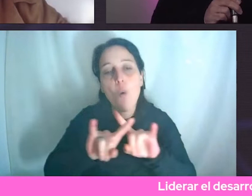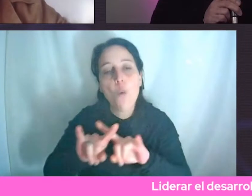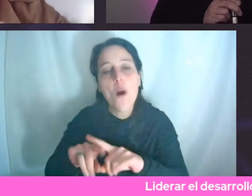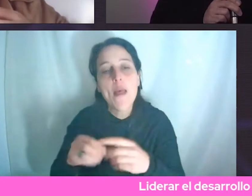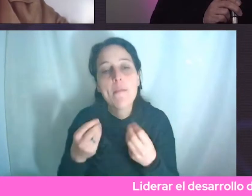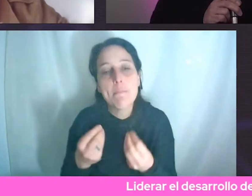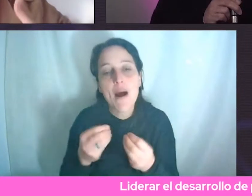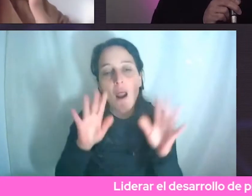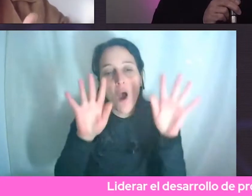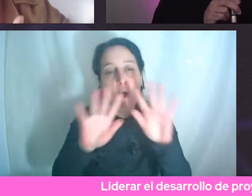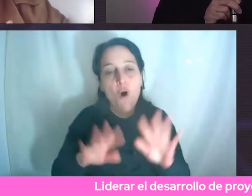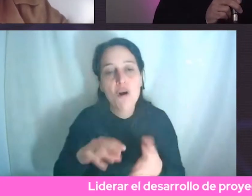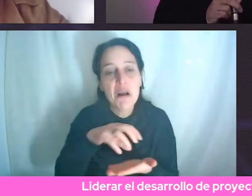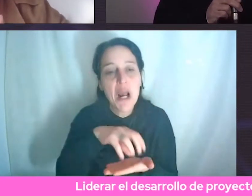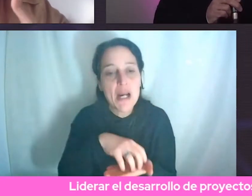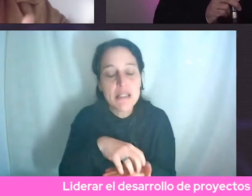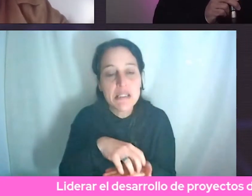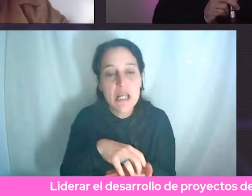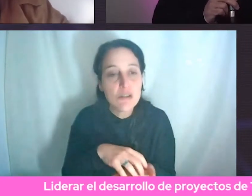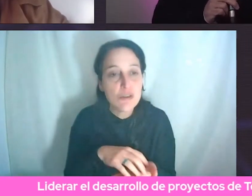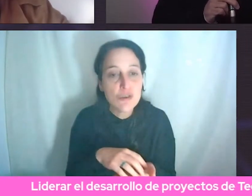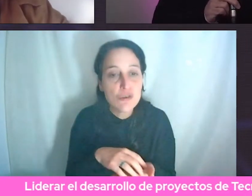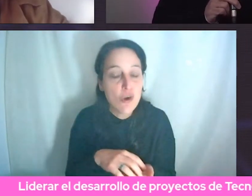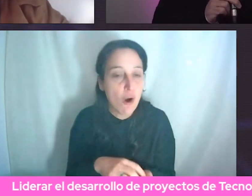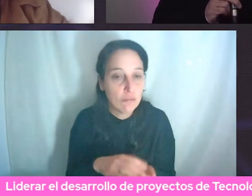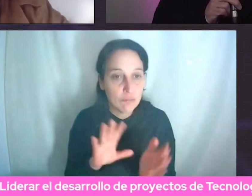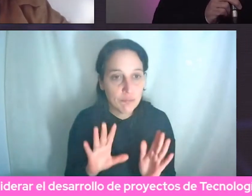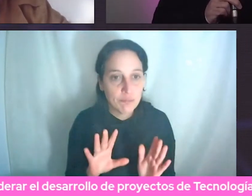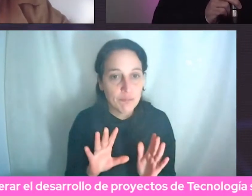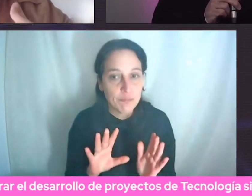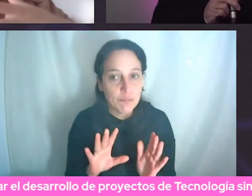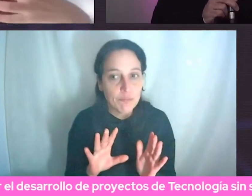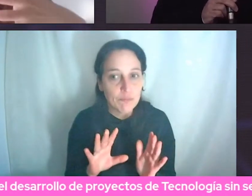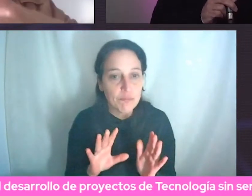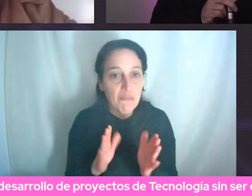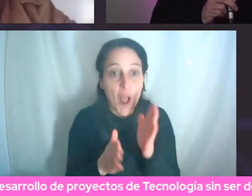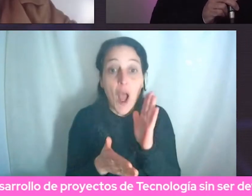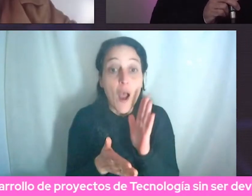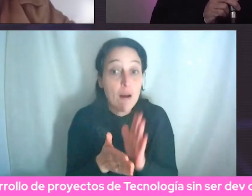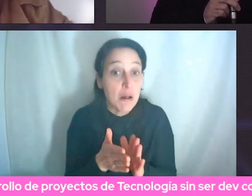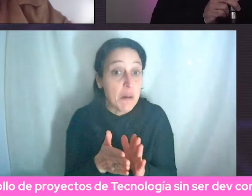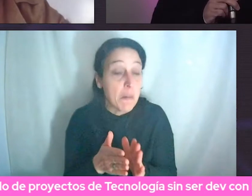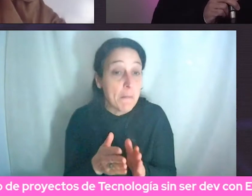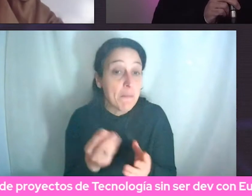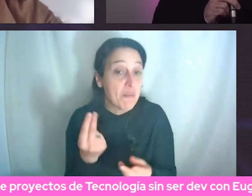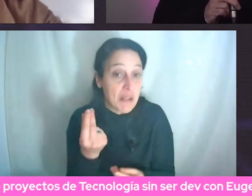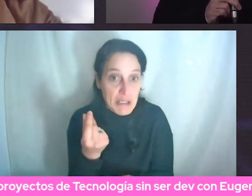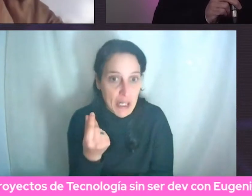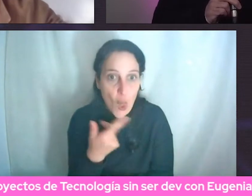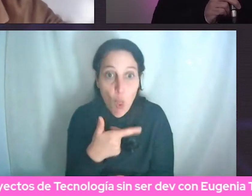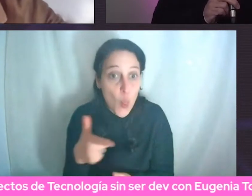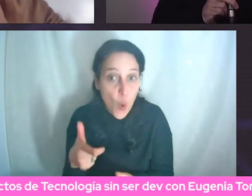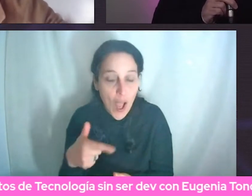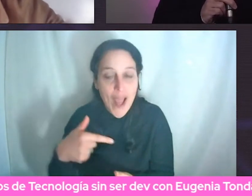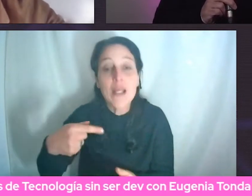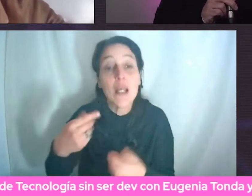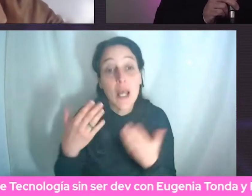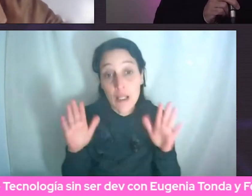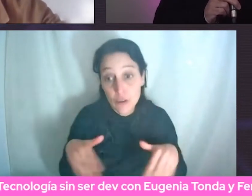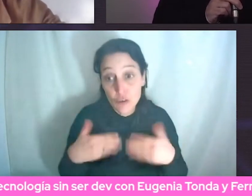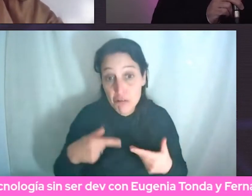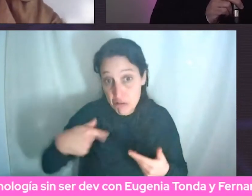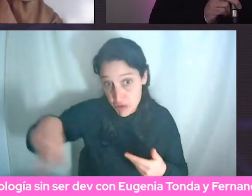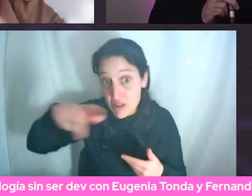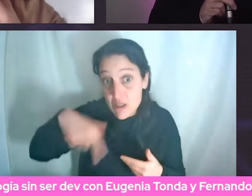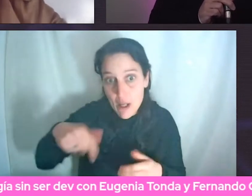que quizá no tiene los recursos para desarrollar su propia web. Entonces, las egresadas trabajan en conjunto con, sí, expertos en